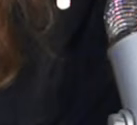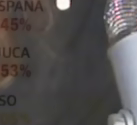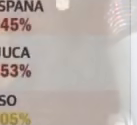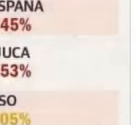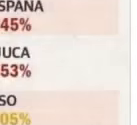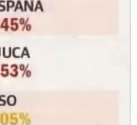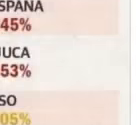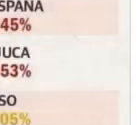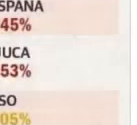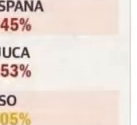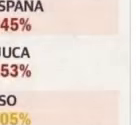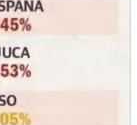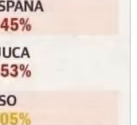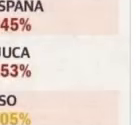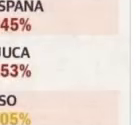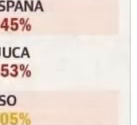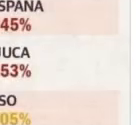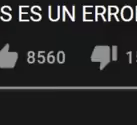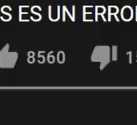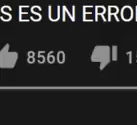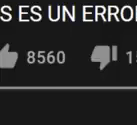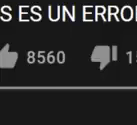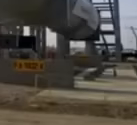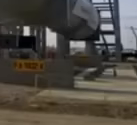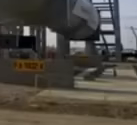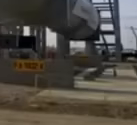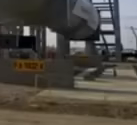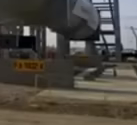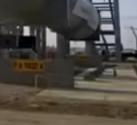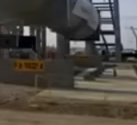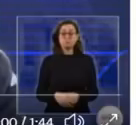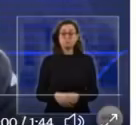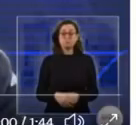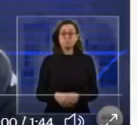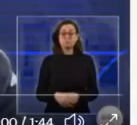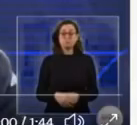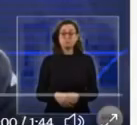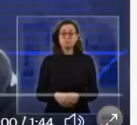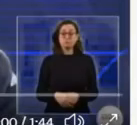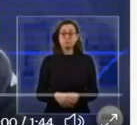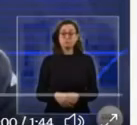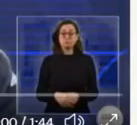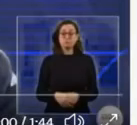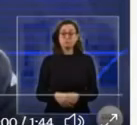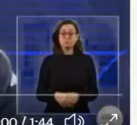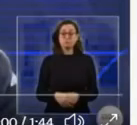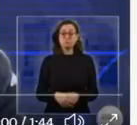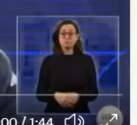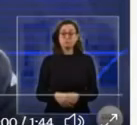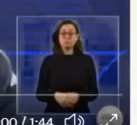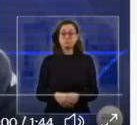este video en donde el presidente López Obrador nos deja claro cómo es que sí están queriendo intervenir en